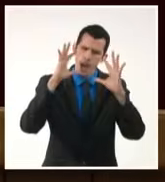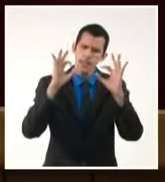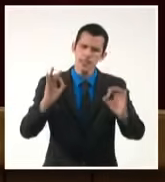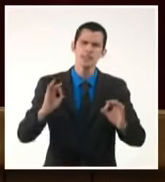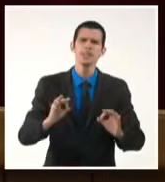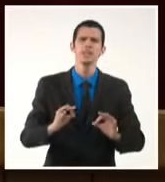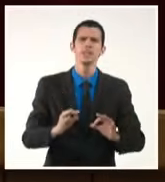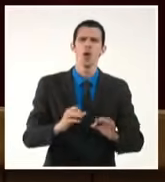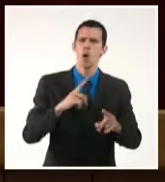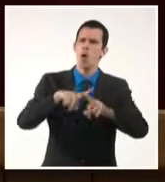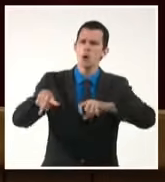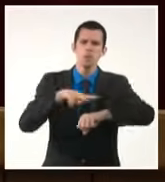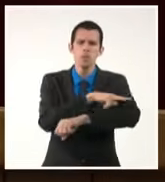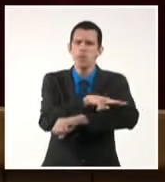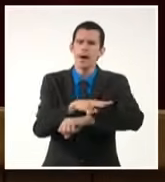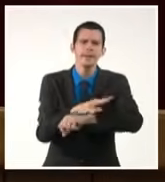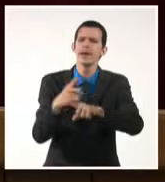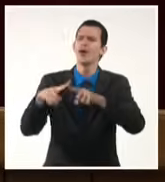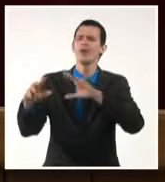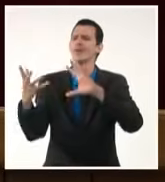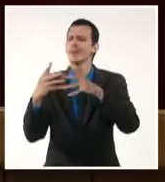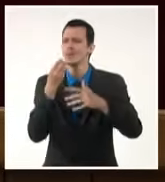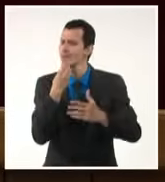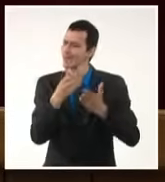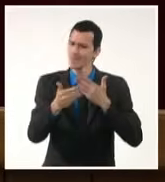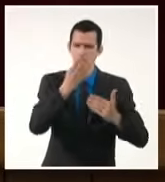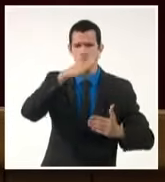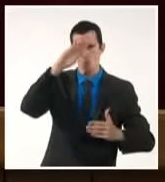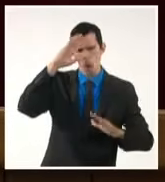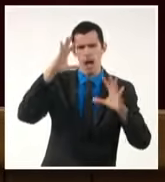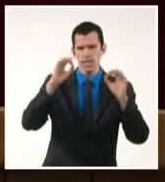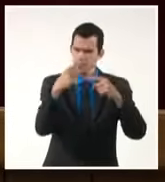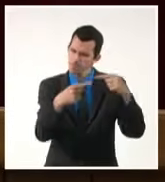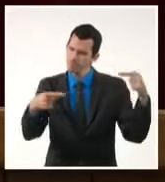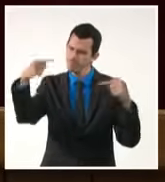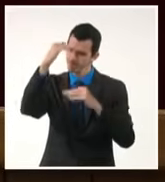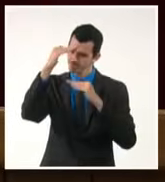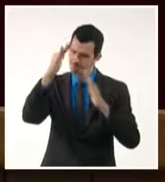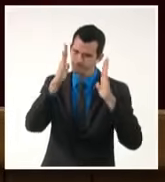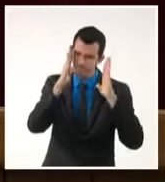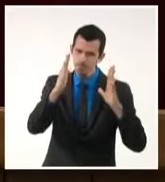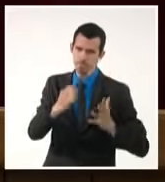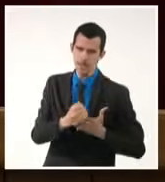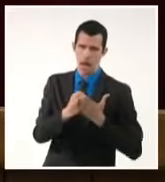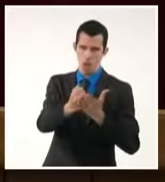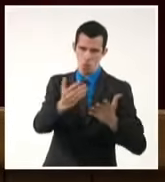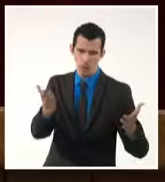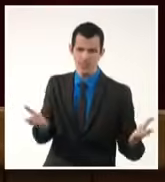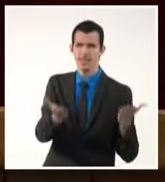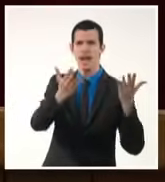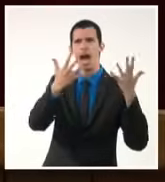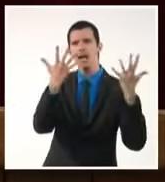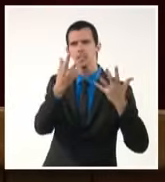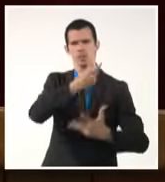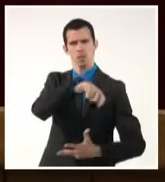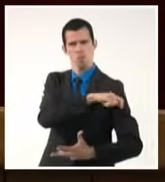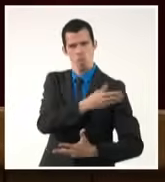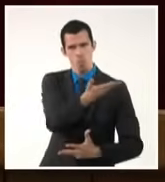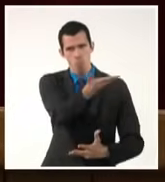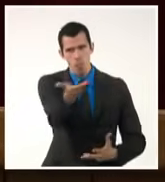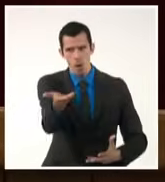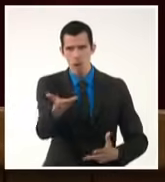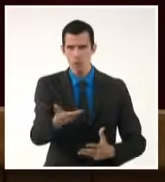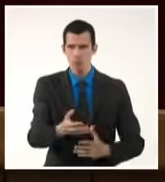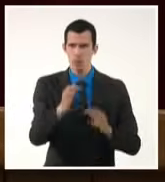tiene en el centro de sus preocupaciones y desvelos al ser humano. Y lo tendrá siempre, porque siempre existirá